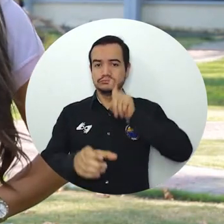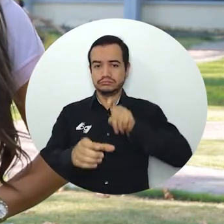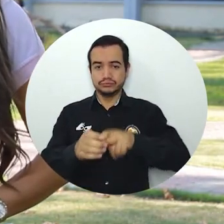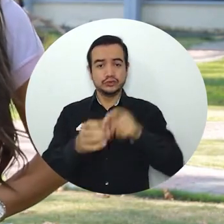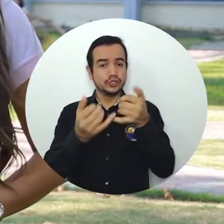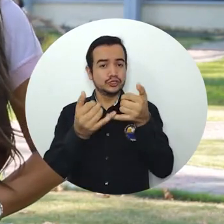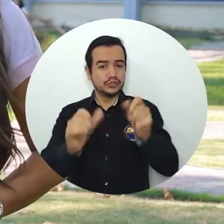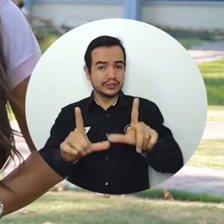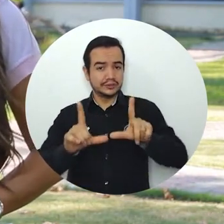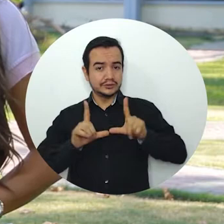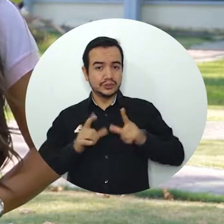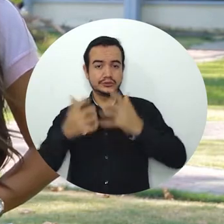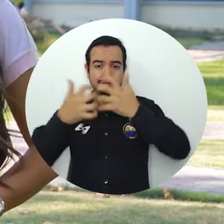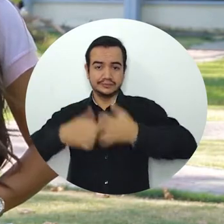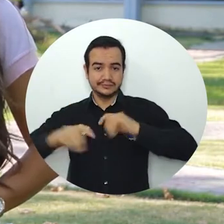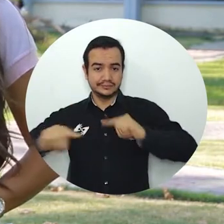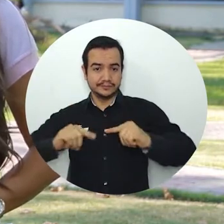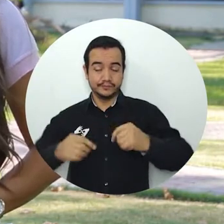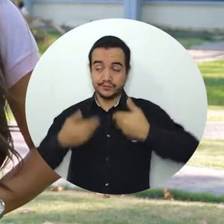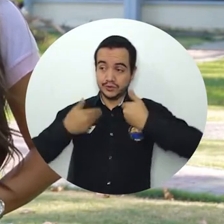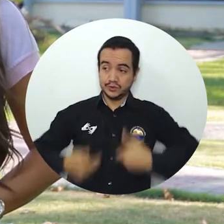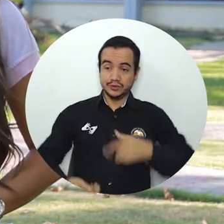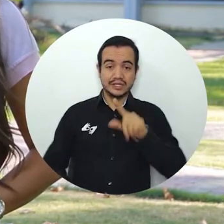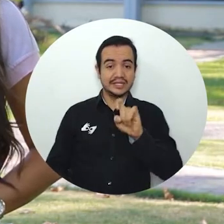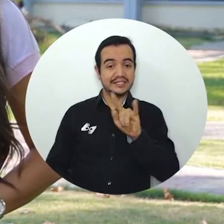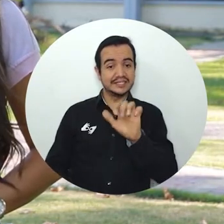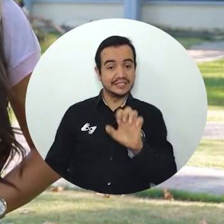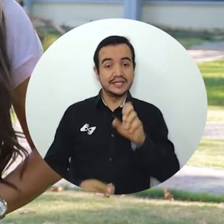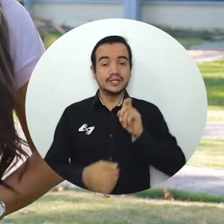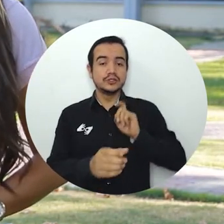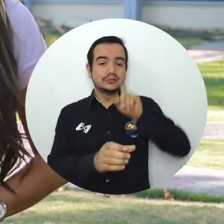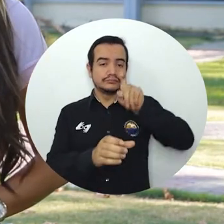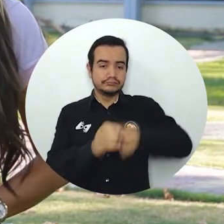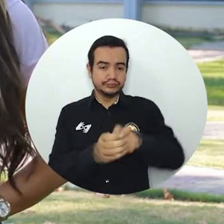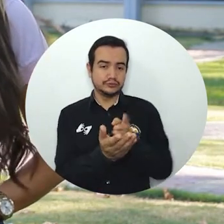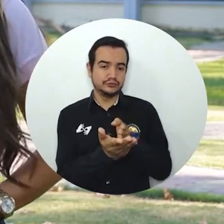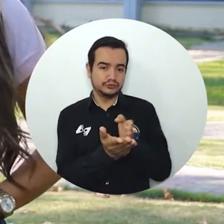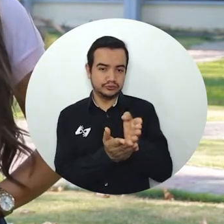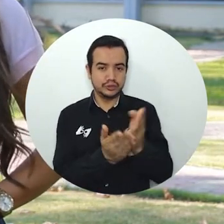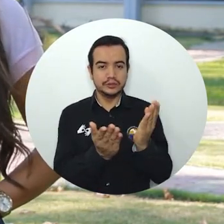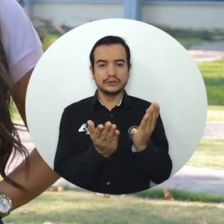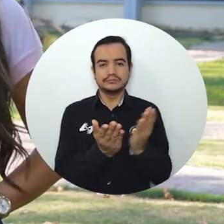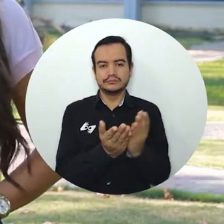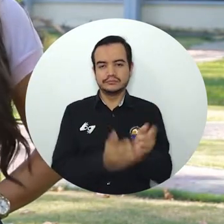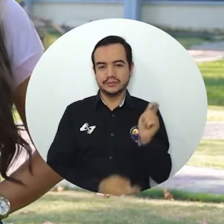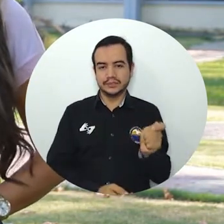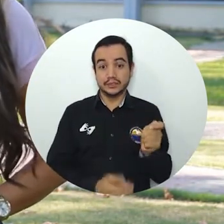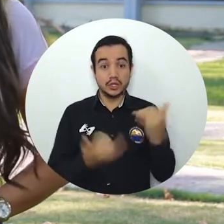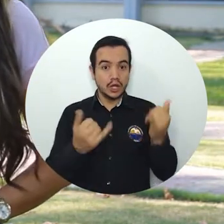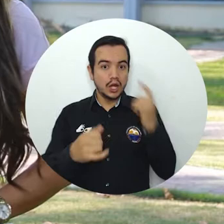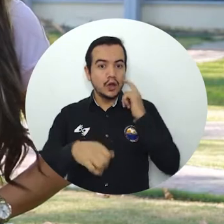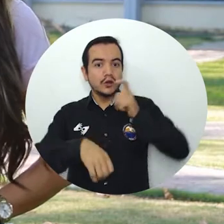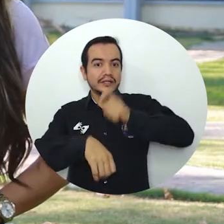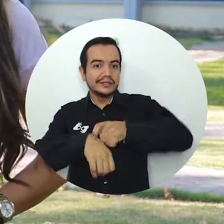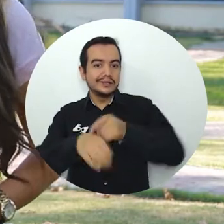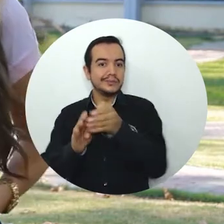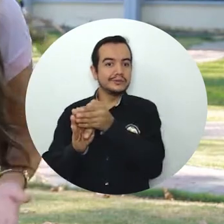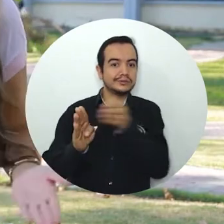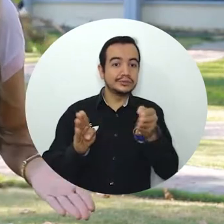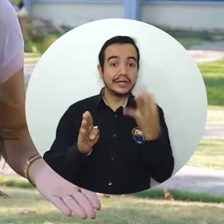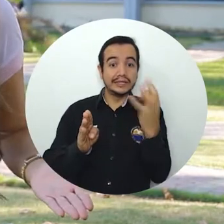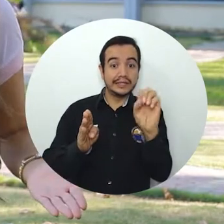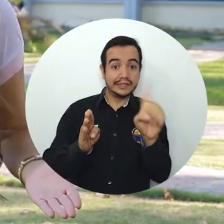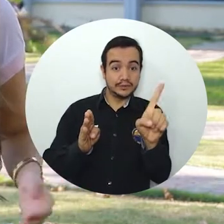Administración de Empresas. Y yo soy Leslie Velázquez, estudiante del programa de Derecho. Los invitamos a que nos acompañen durante los siguientes 30 minutos